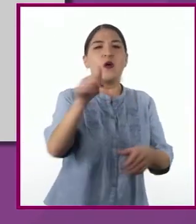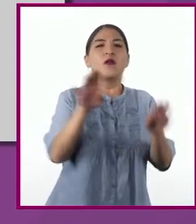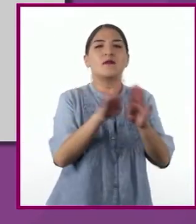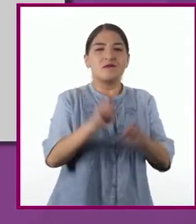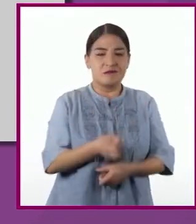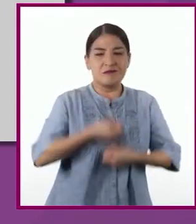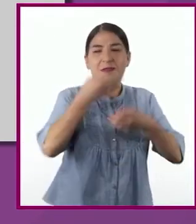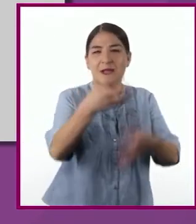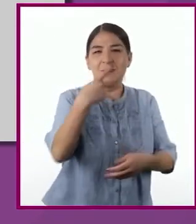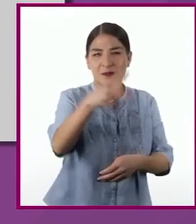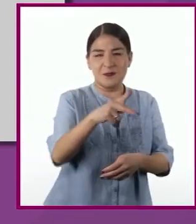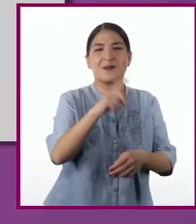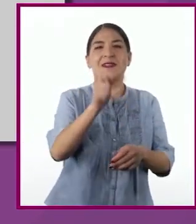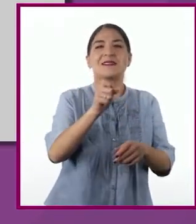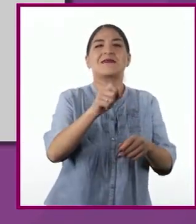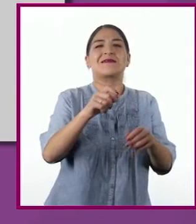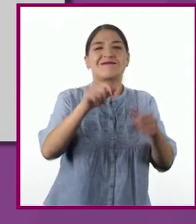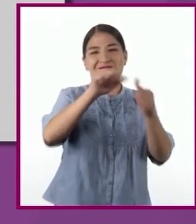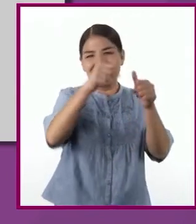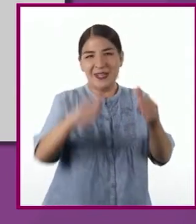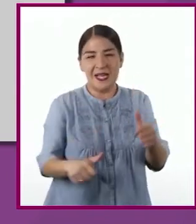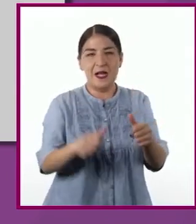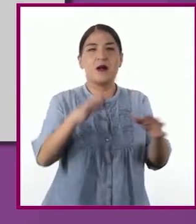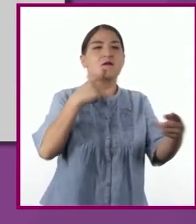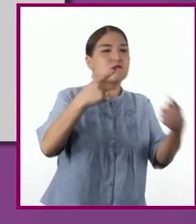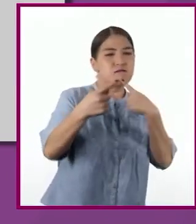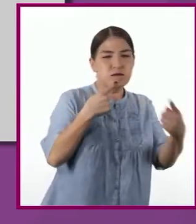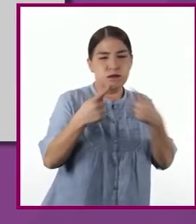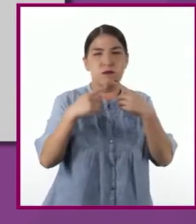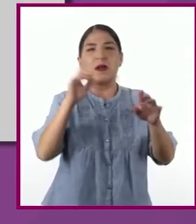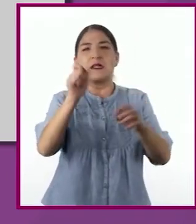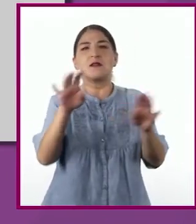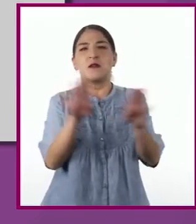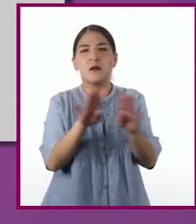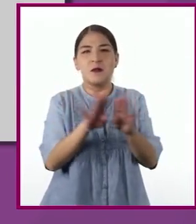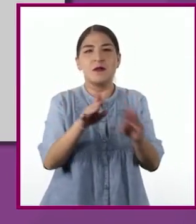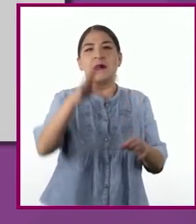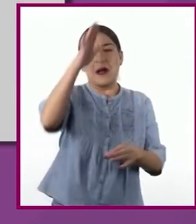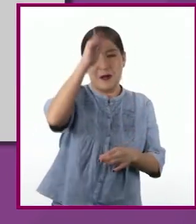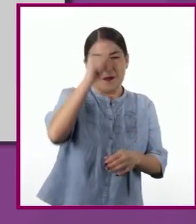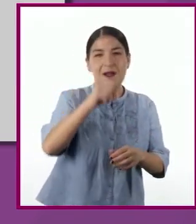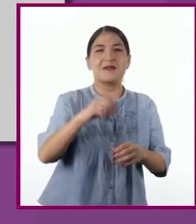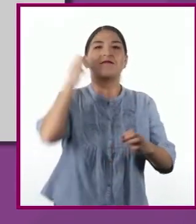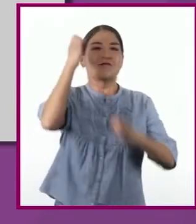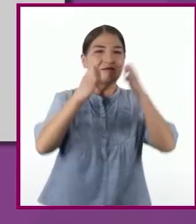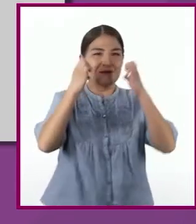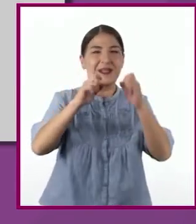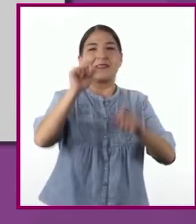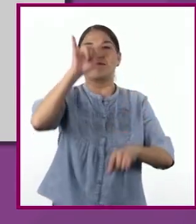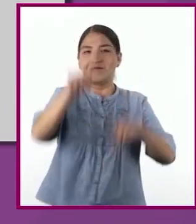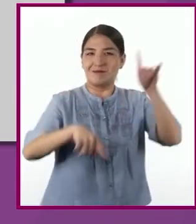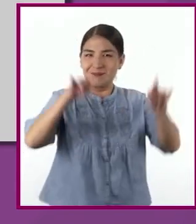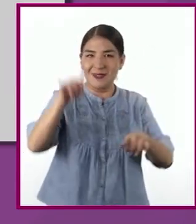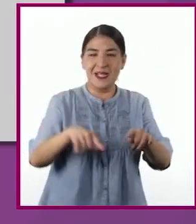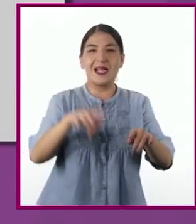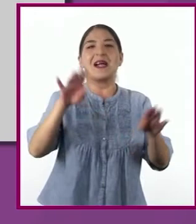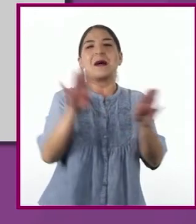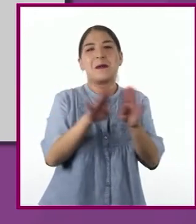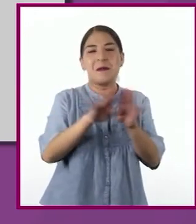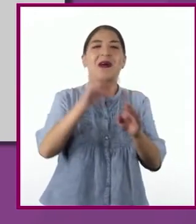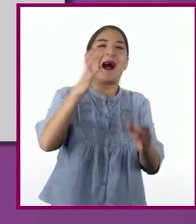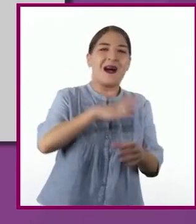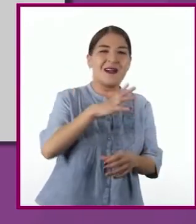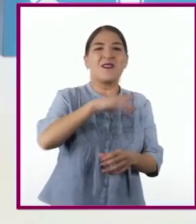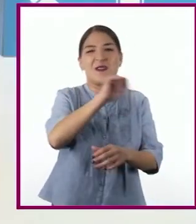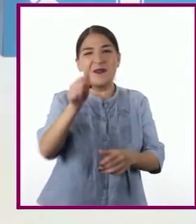expresiones artísticas, debates y foros de discusión, exposiciones, certámenes juveniles, consultas.